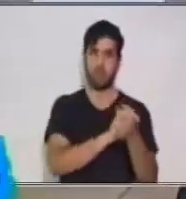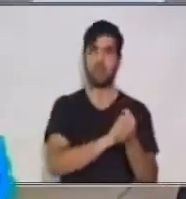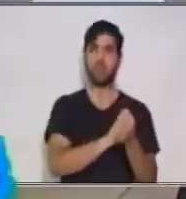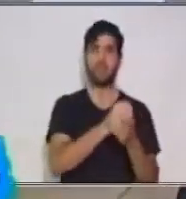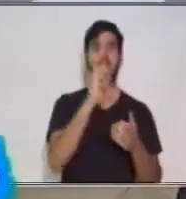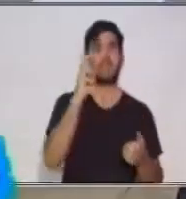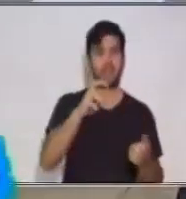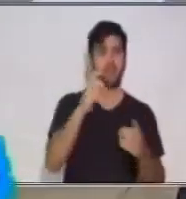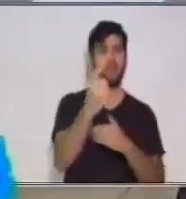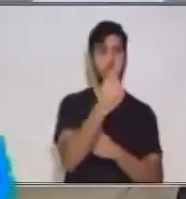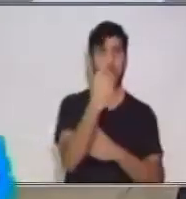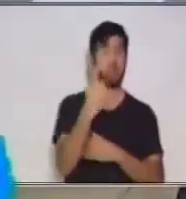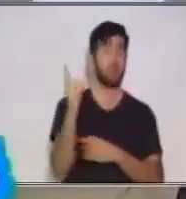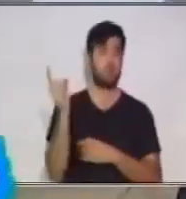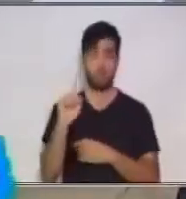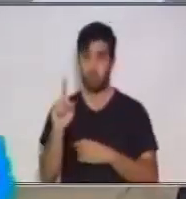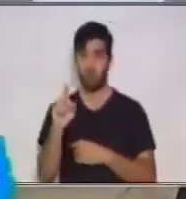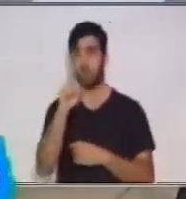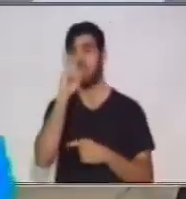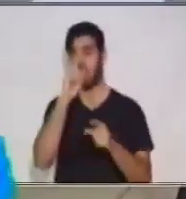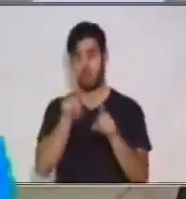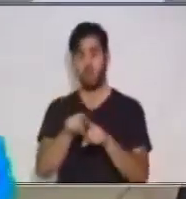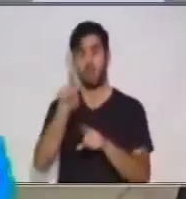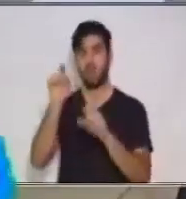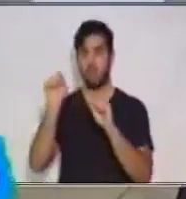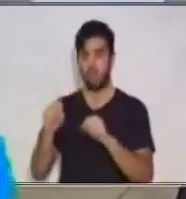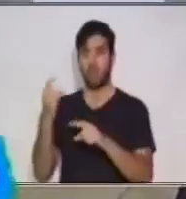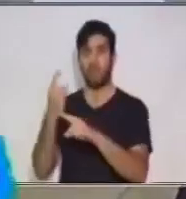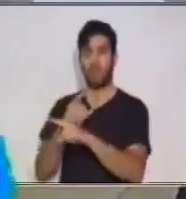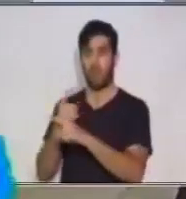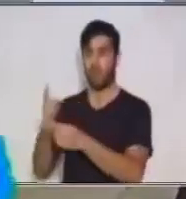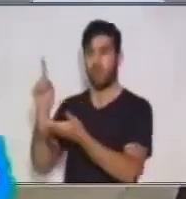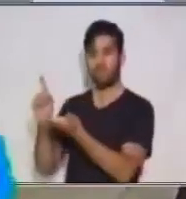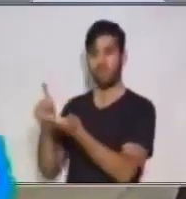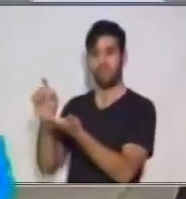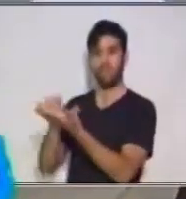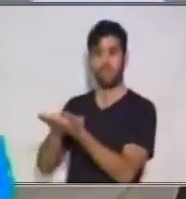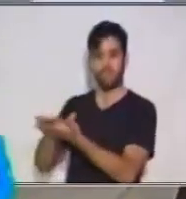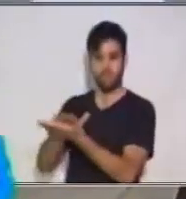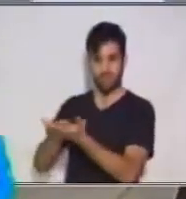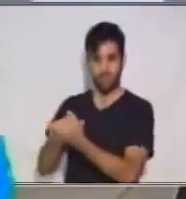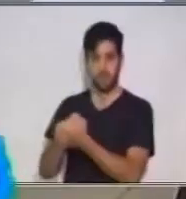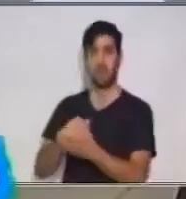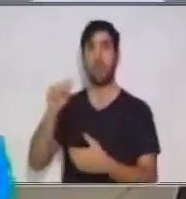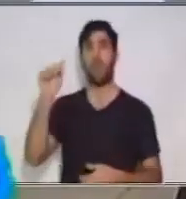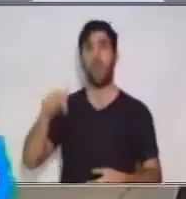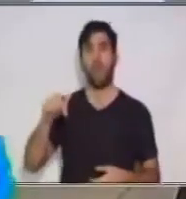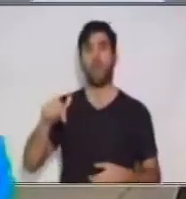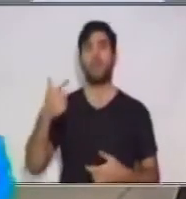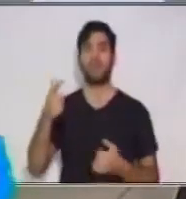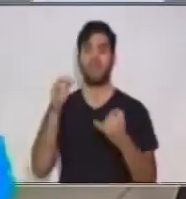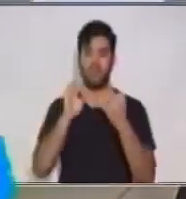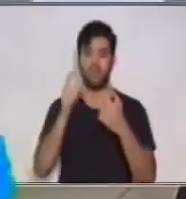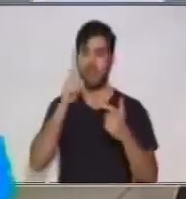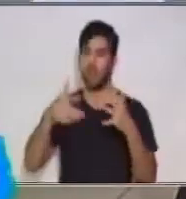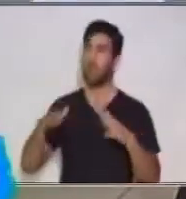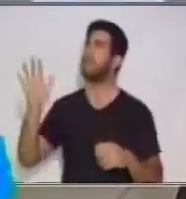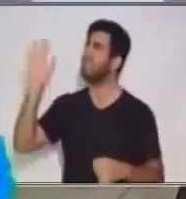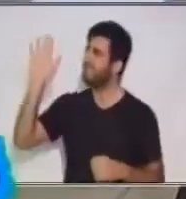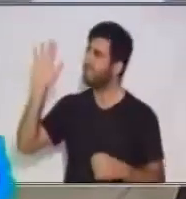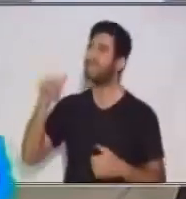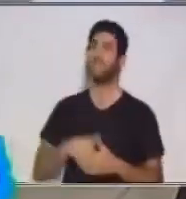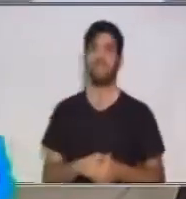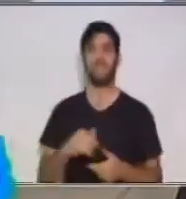jabón, y si no, también pueden ustedes utilizar su gel antibacterial. Y hoy, en lengua de señas, tenemos a Pablo. ¿Cómo estás,